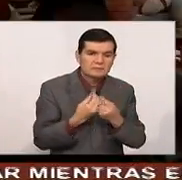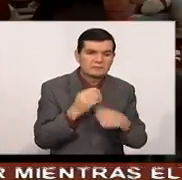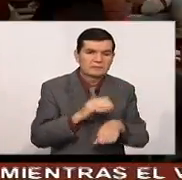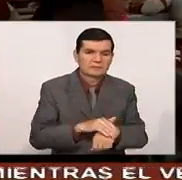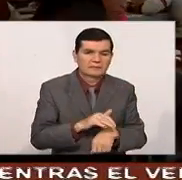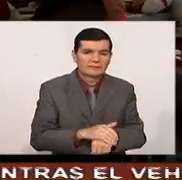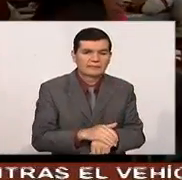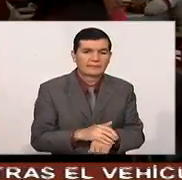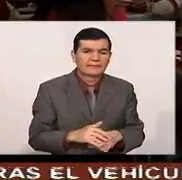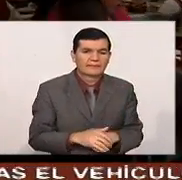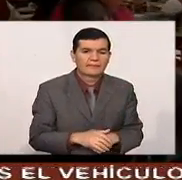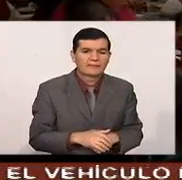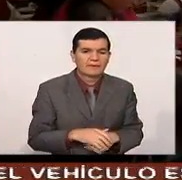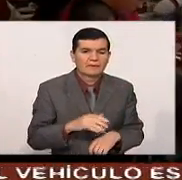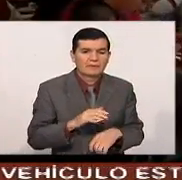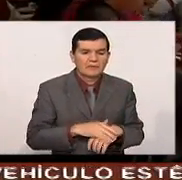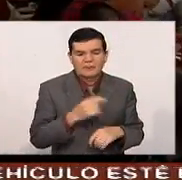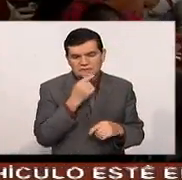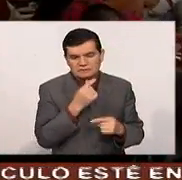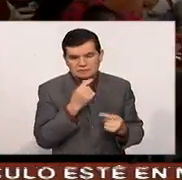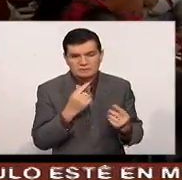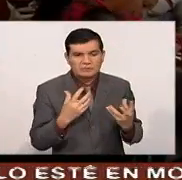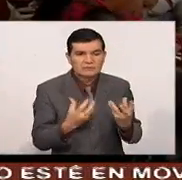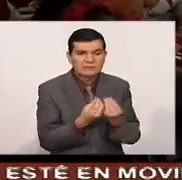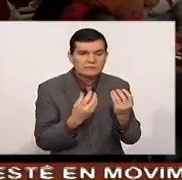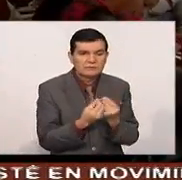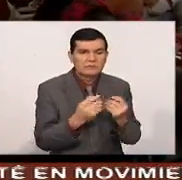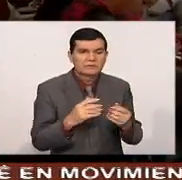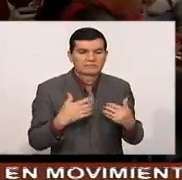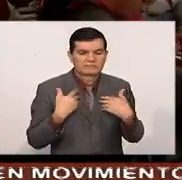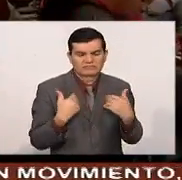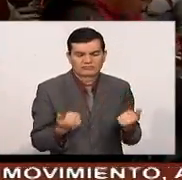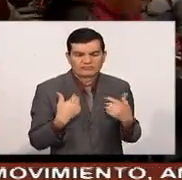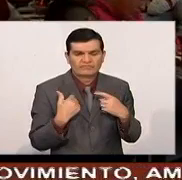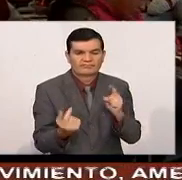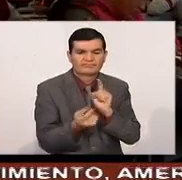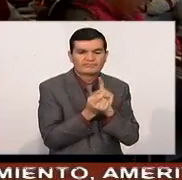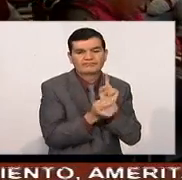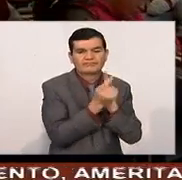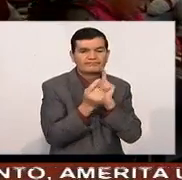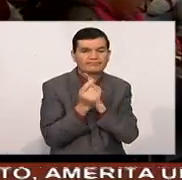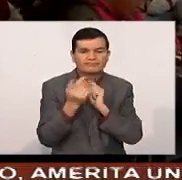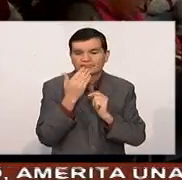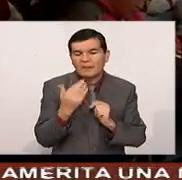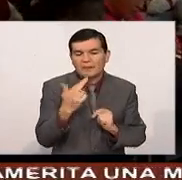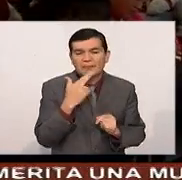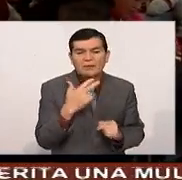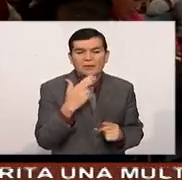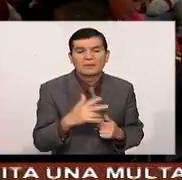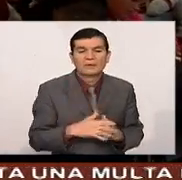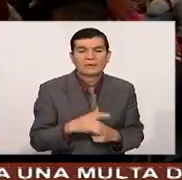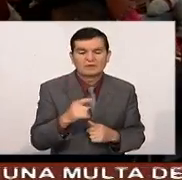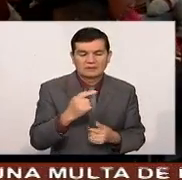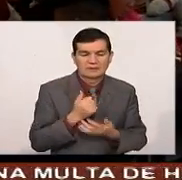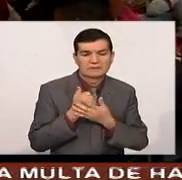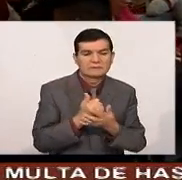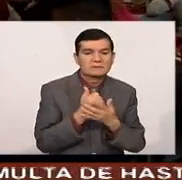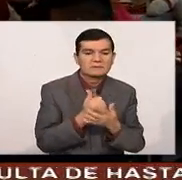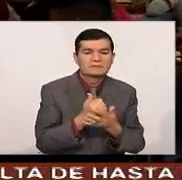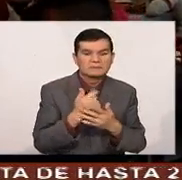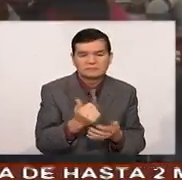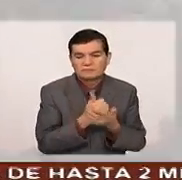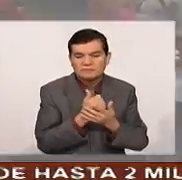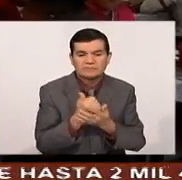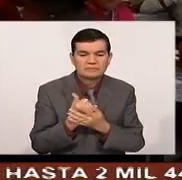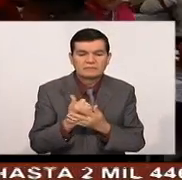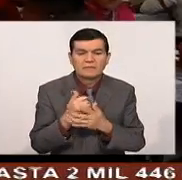Te entiendes con otros y te entiendes con otra persona que no entiende y pues nos ayudamos